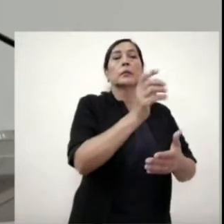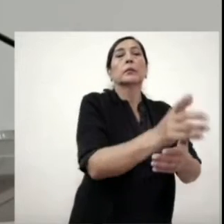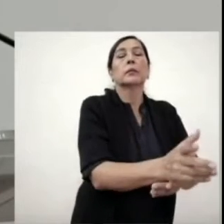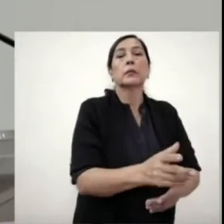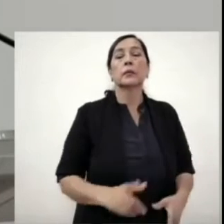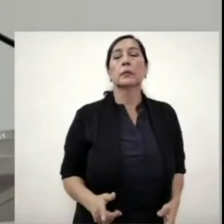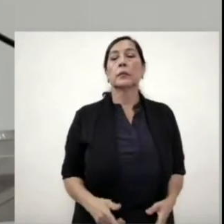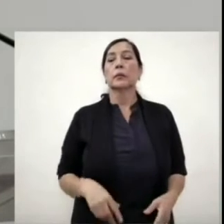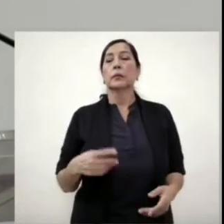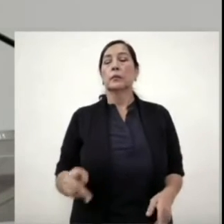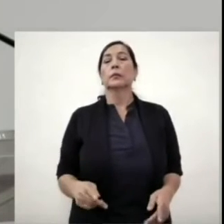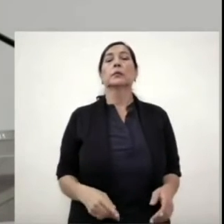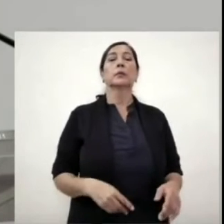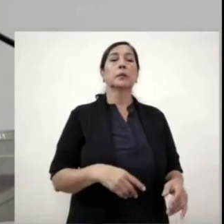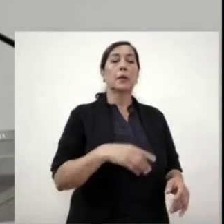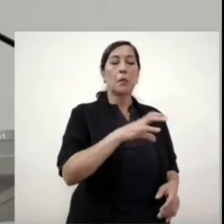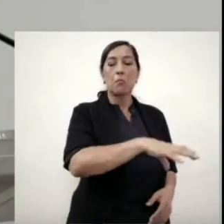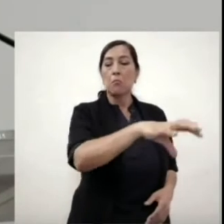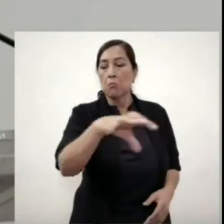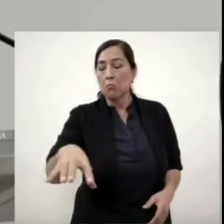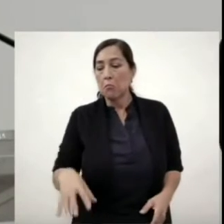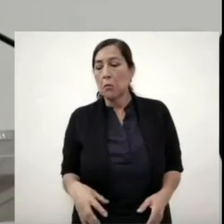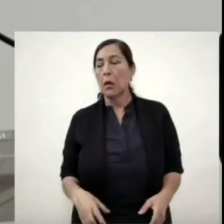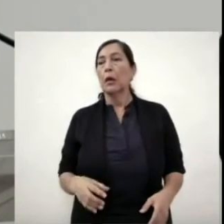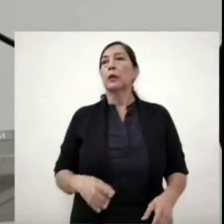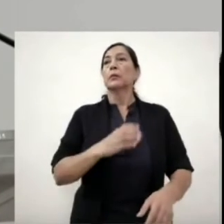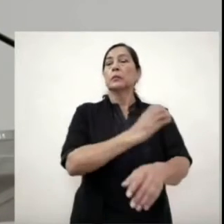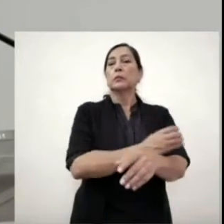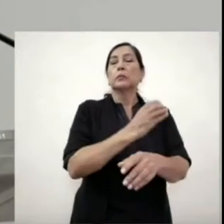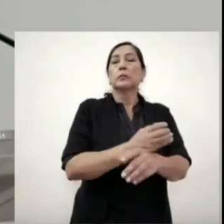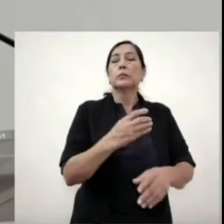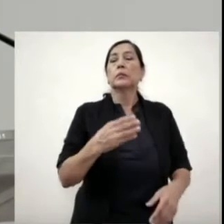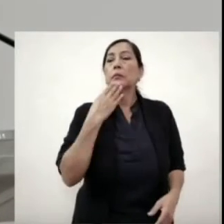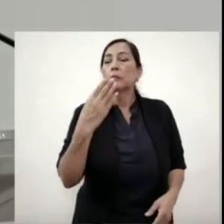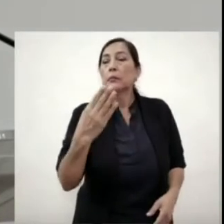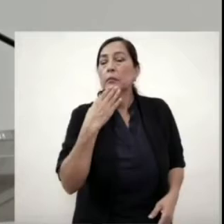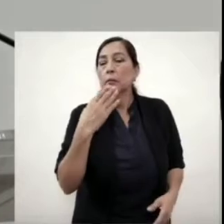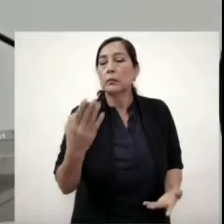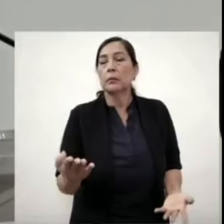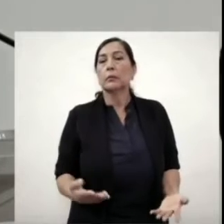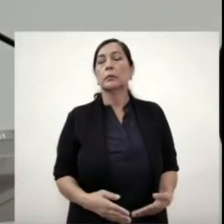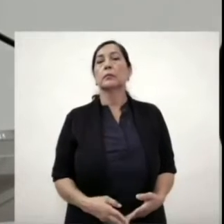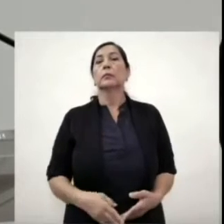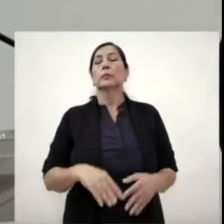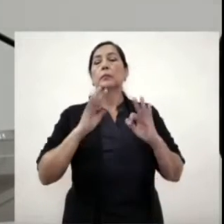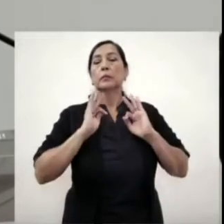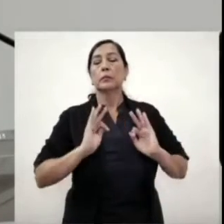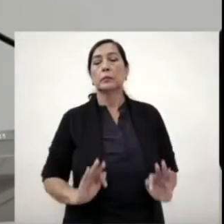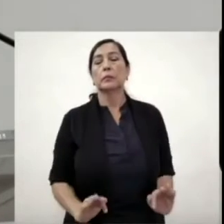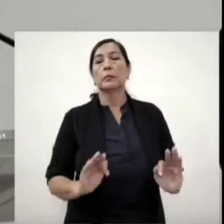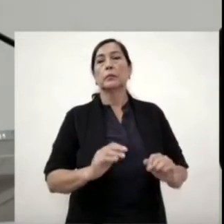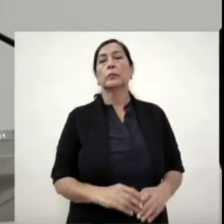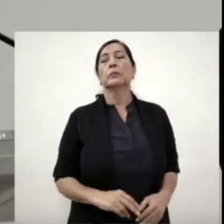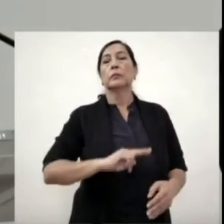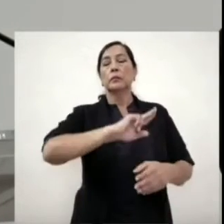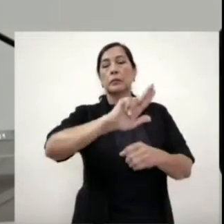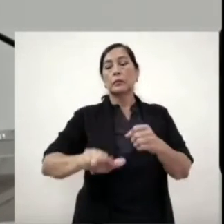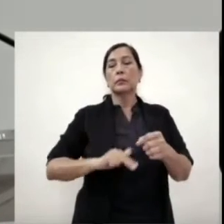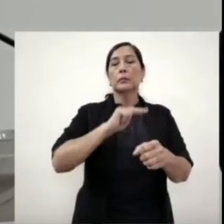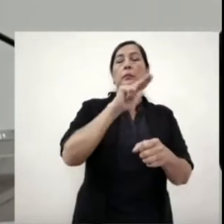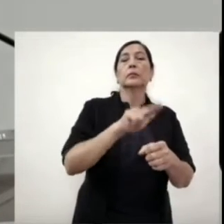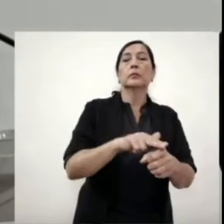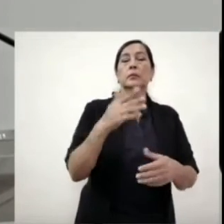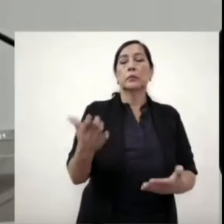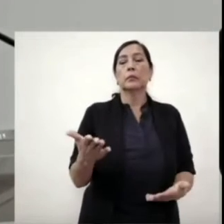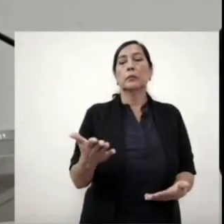convivencia normal, de una convivencia con vecinos, con la comunidad, con las